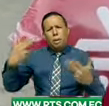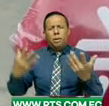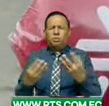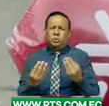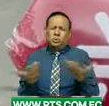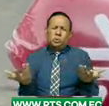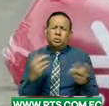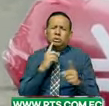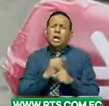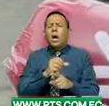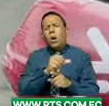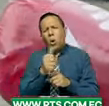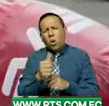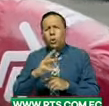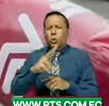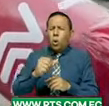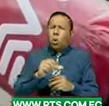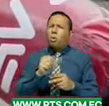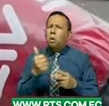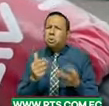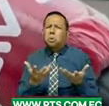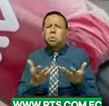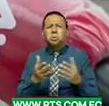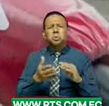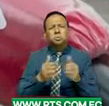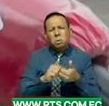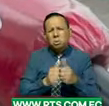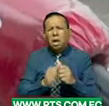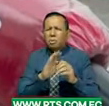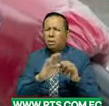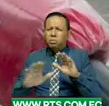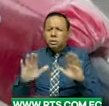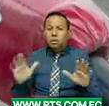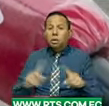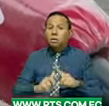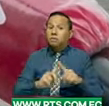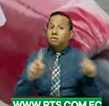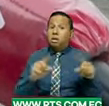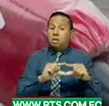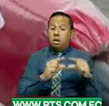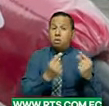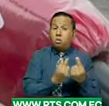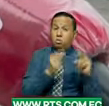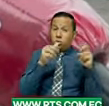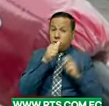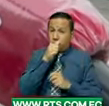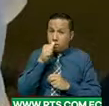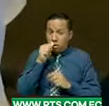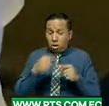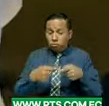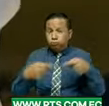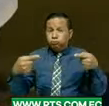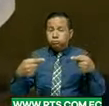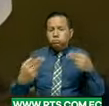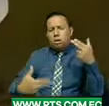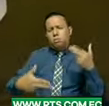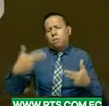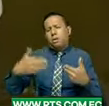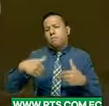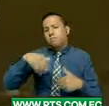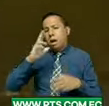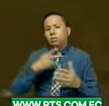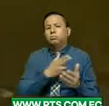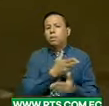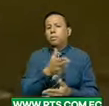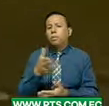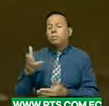comunitaria, pero la mayoría de eventos es por un ajuste de cuentas y direccionado a lo que es el microtráfico. Según la autoridad,